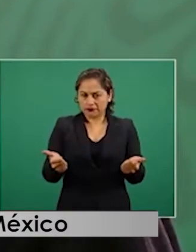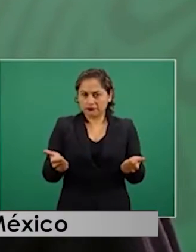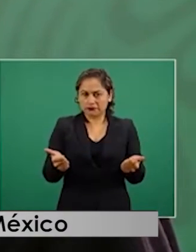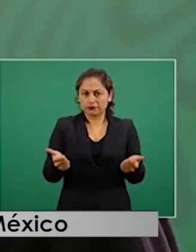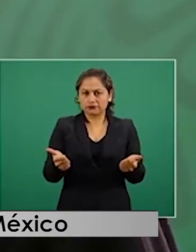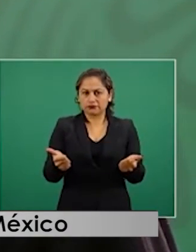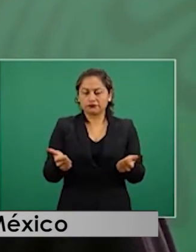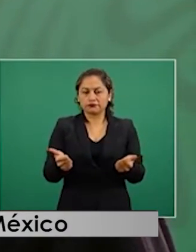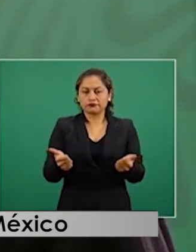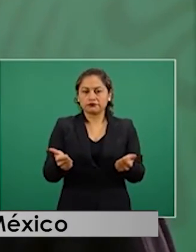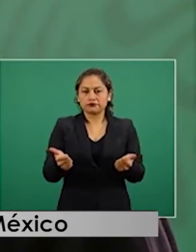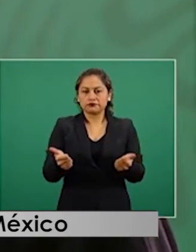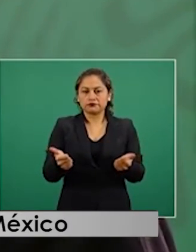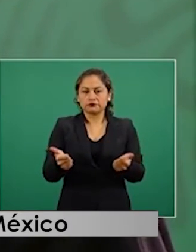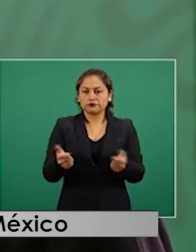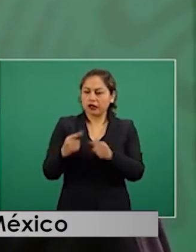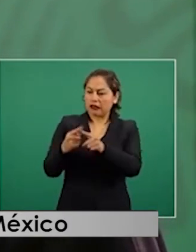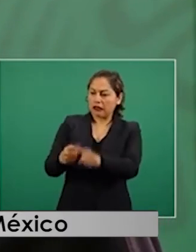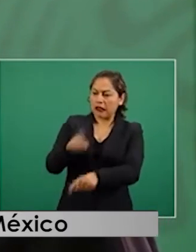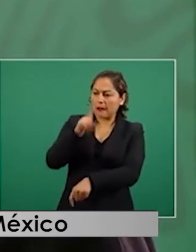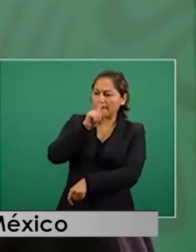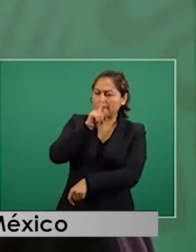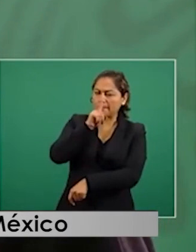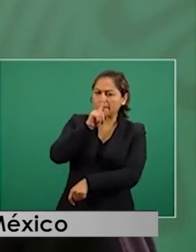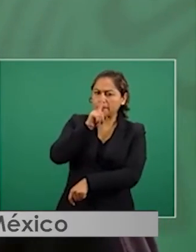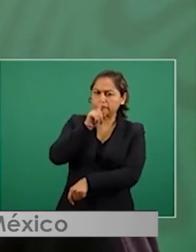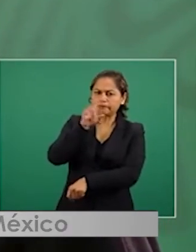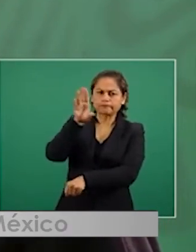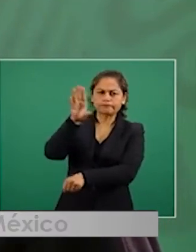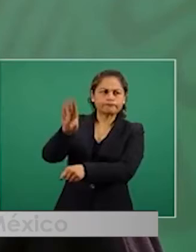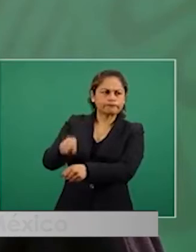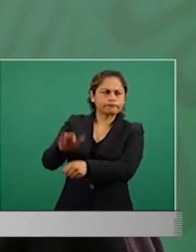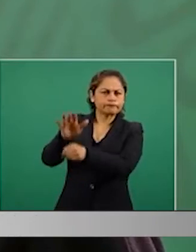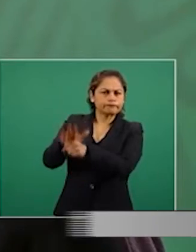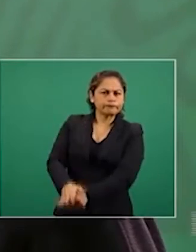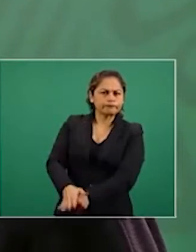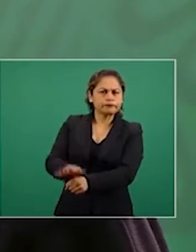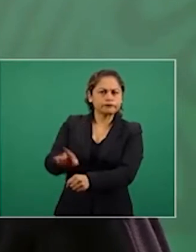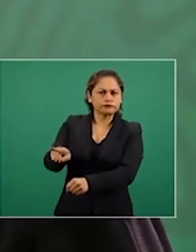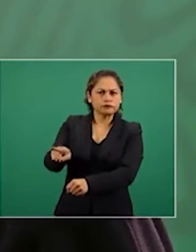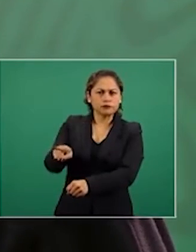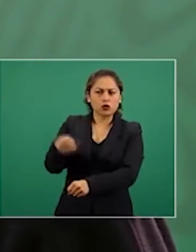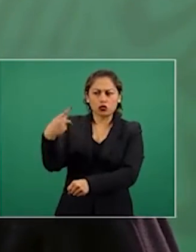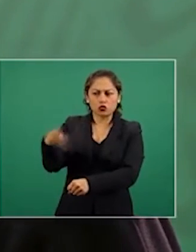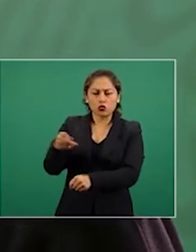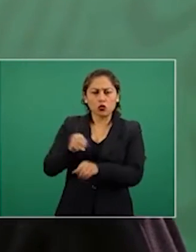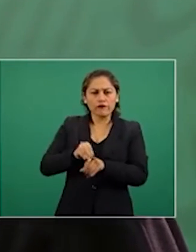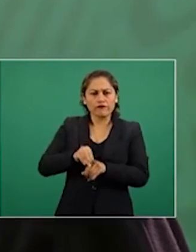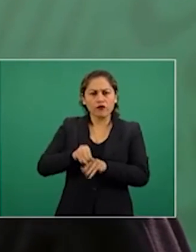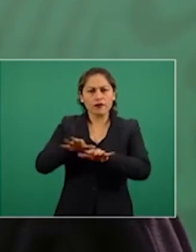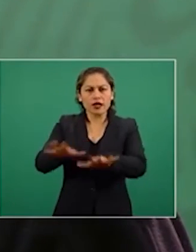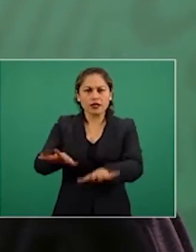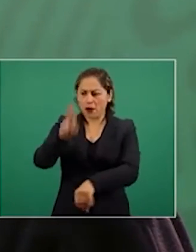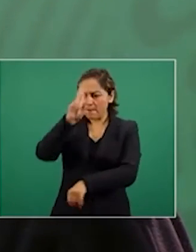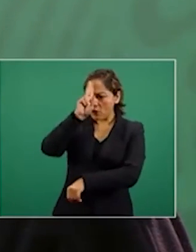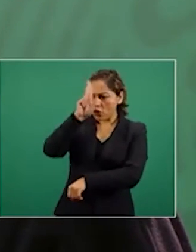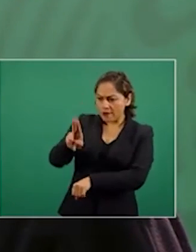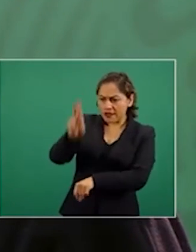lo censuren y le quiten el derecho de transmitir un mensaje en Twitter